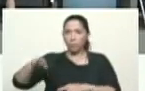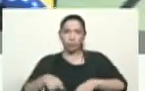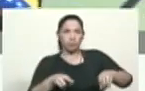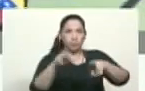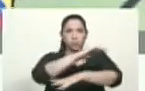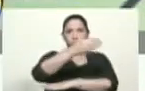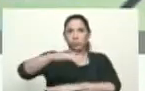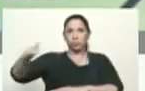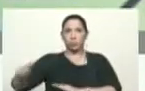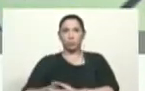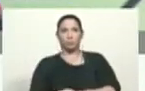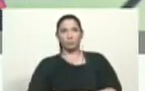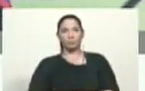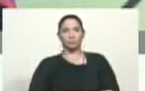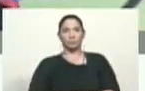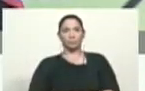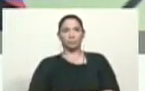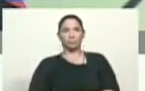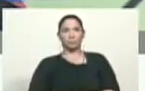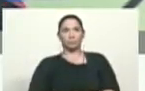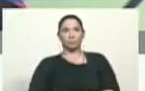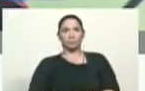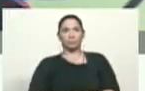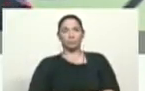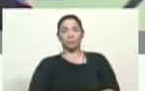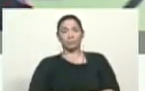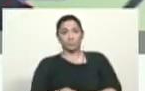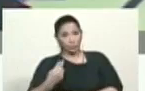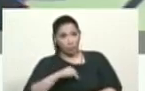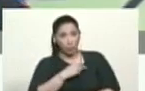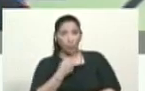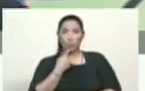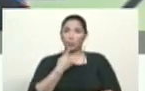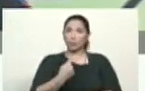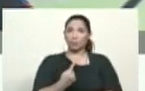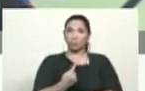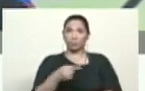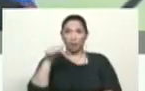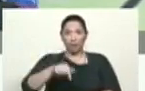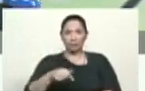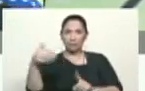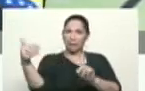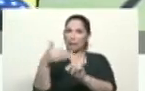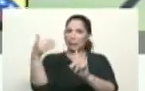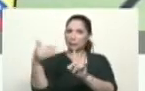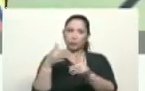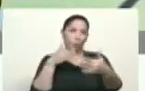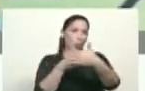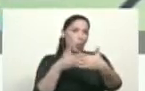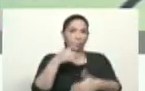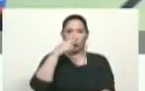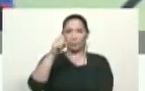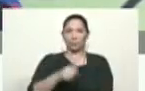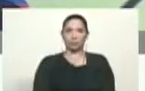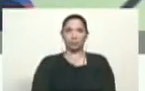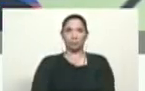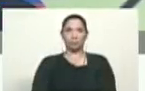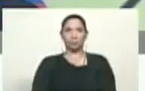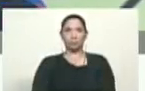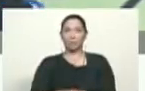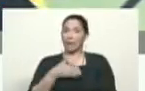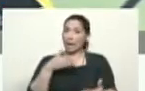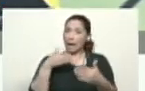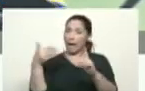mares y estos llanos. Les hemos dicho que esta no es una agresión contra el presidente Maduro, no es una agresión